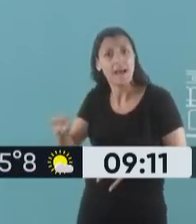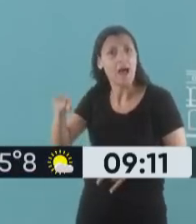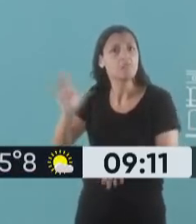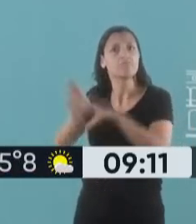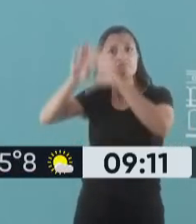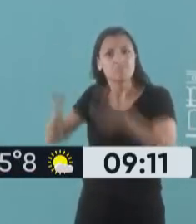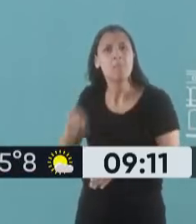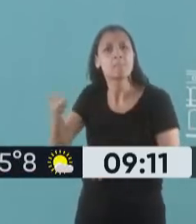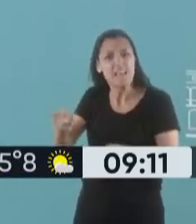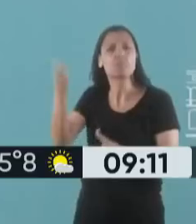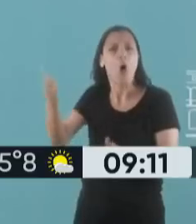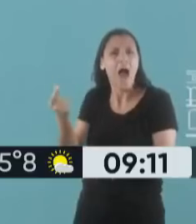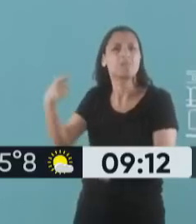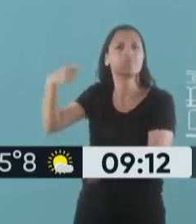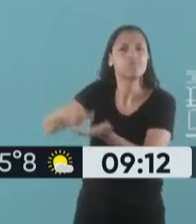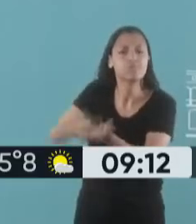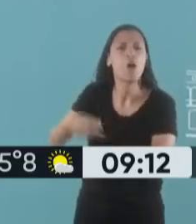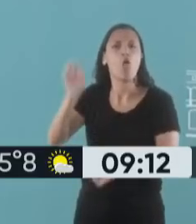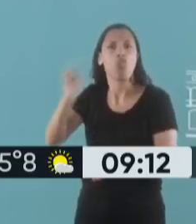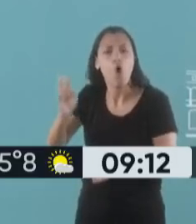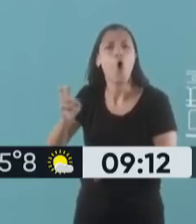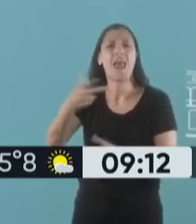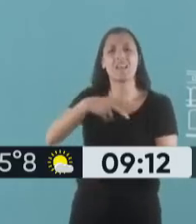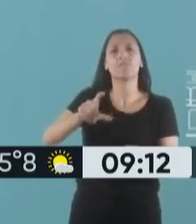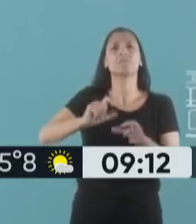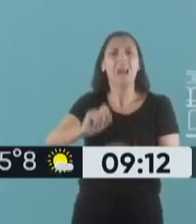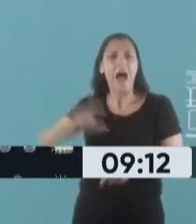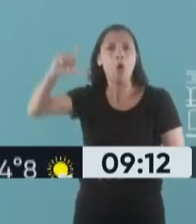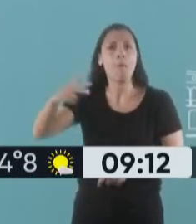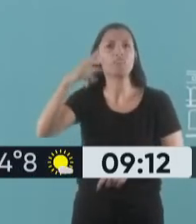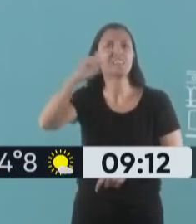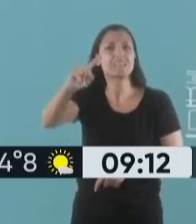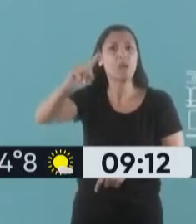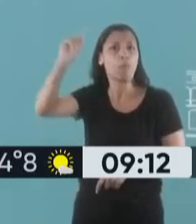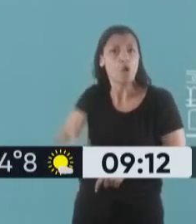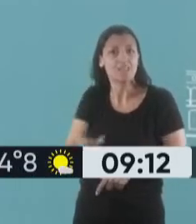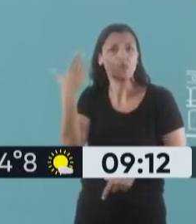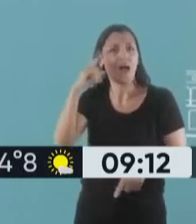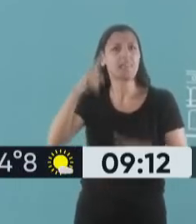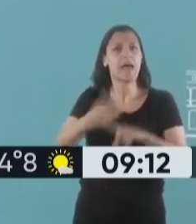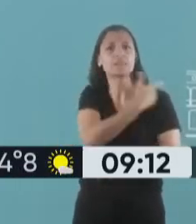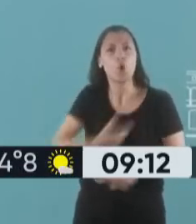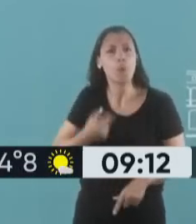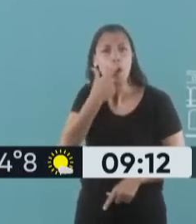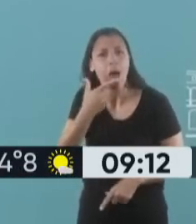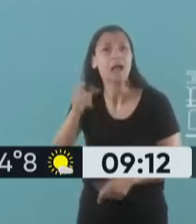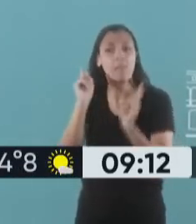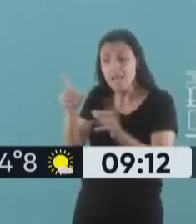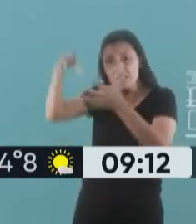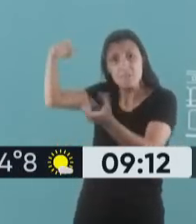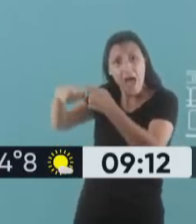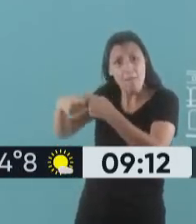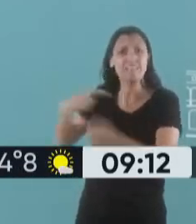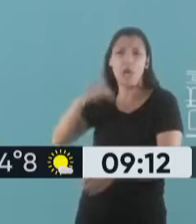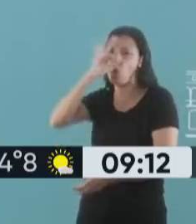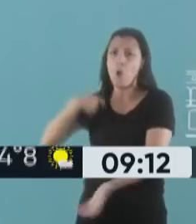tarifas dolarizadas, que tuvieron un aumento de tarifas del 3.000% durante el gobierno de Mauricio Macri, que nunca, sin embargo, realizaron las inversiones